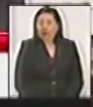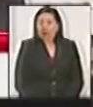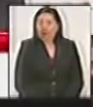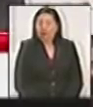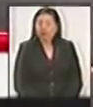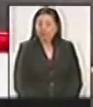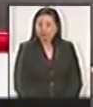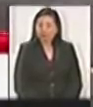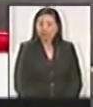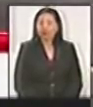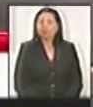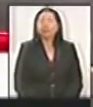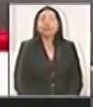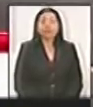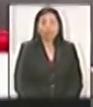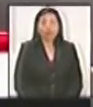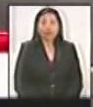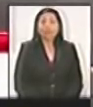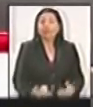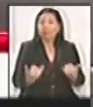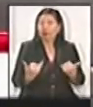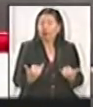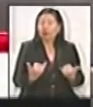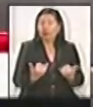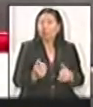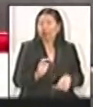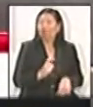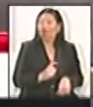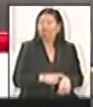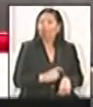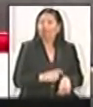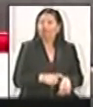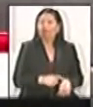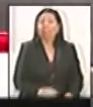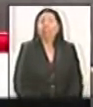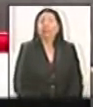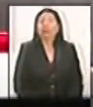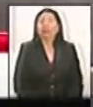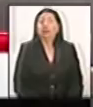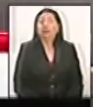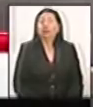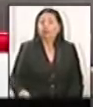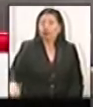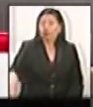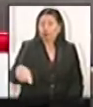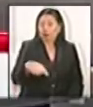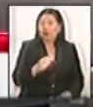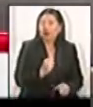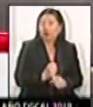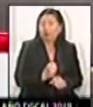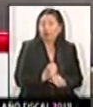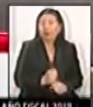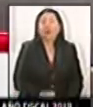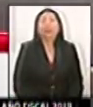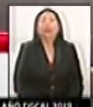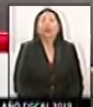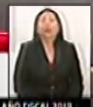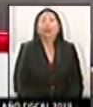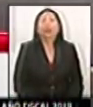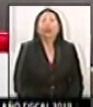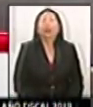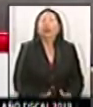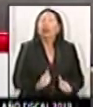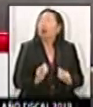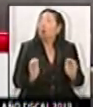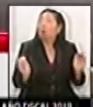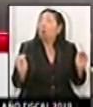Tiempo adicional. Estamos en un momento, presidente, en el que nuestro empleo, y en particular el empleo urbano,